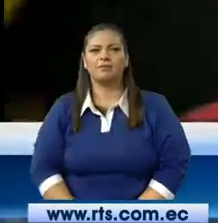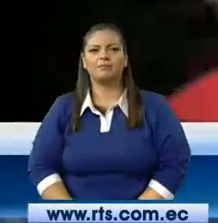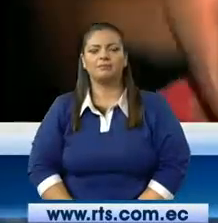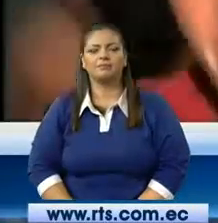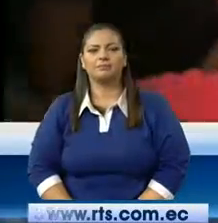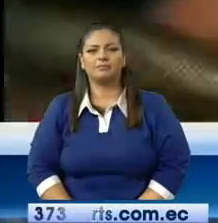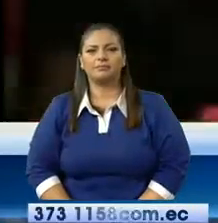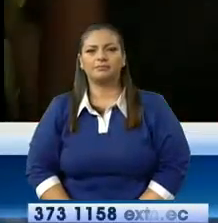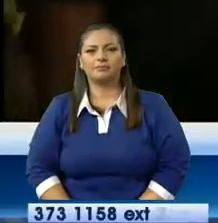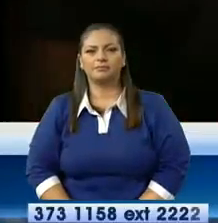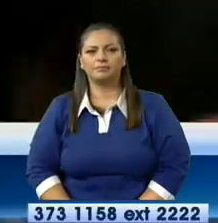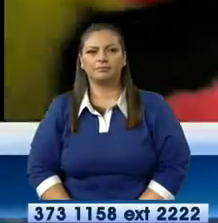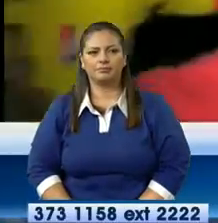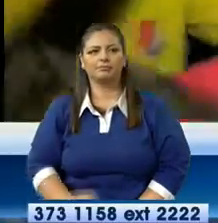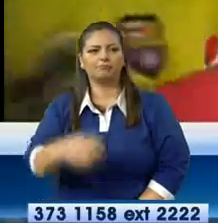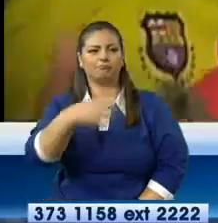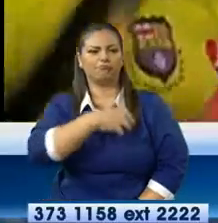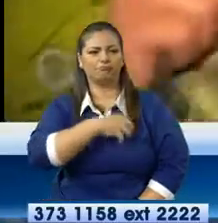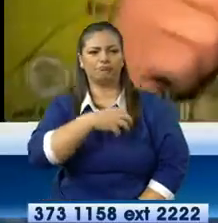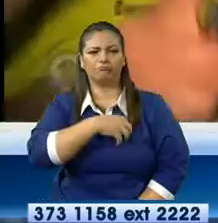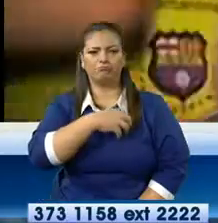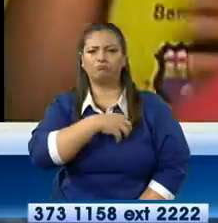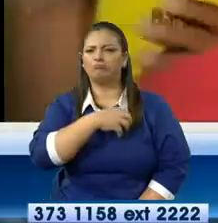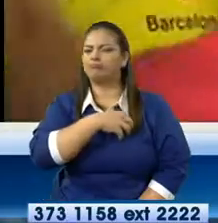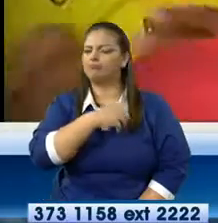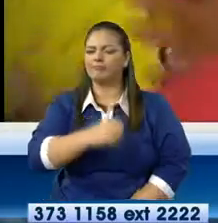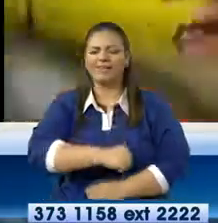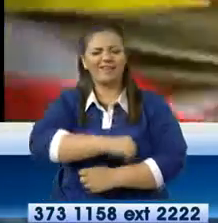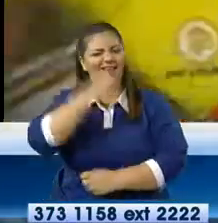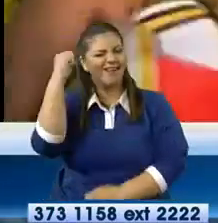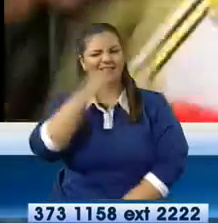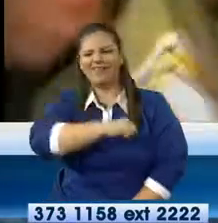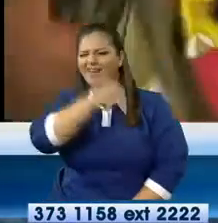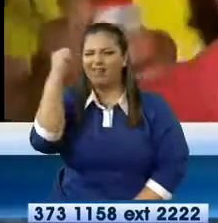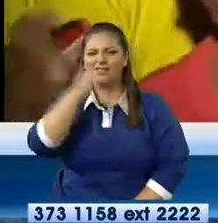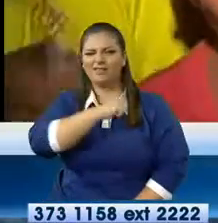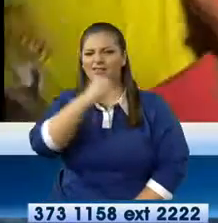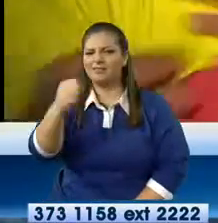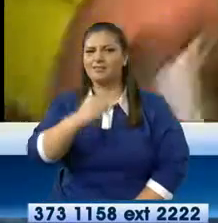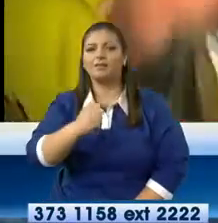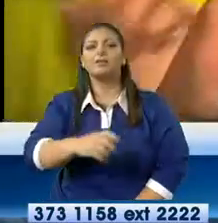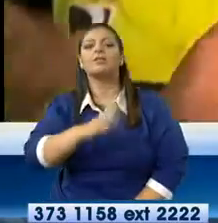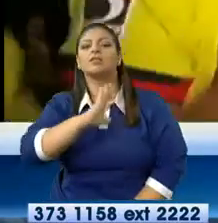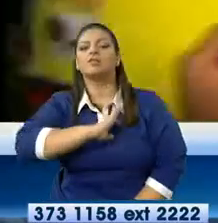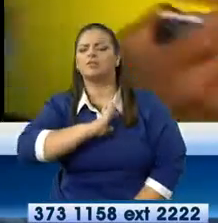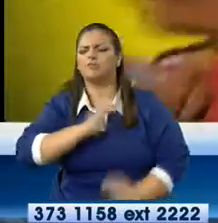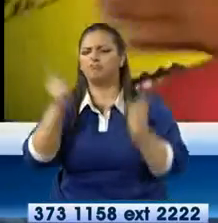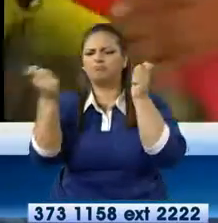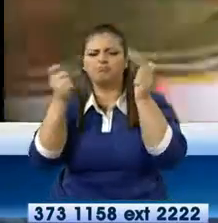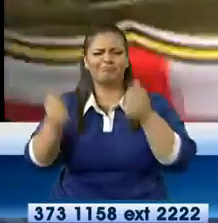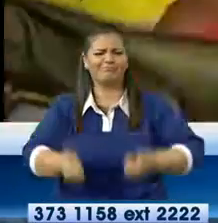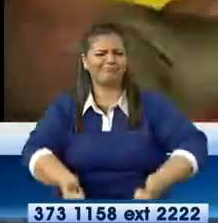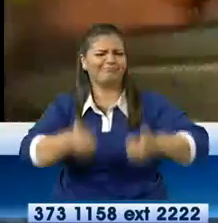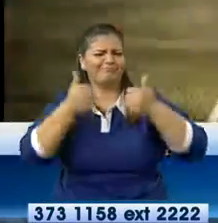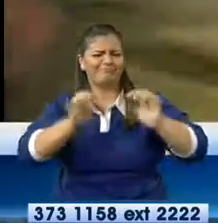¡Este Barcelona rompió récord! ¡Todo ha roto! ¡Este Barcelona, la mejor dirigencia! ¡Vamos, muchachos!